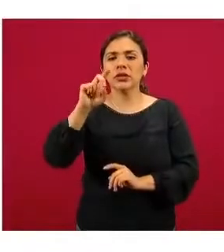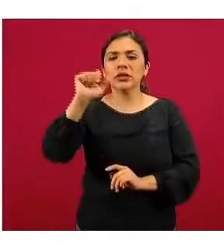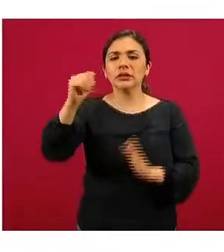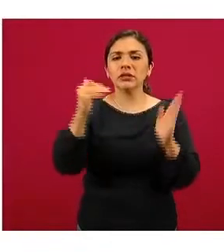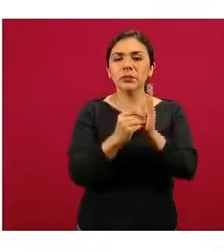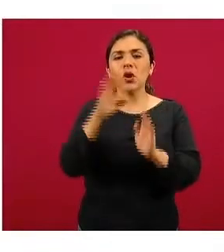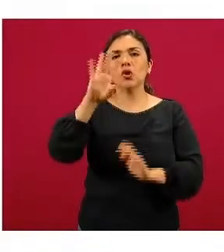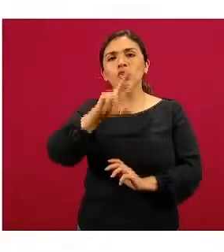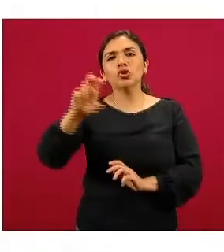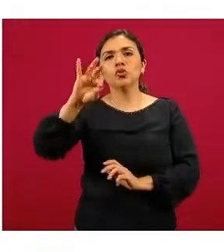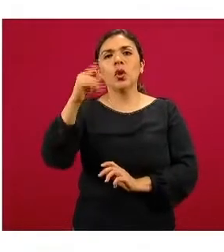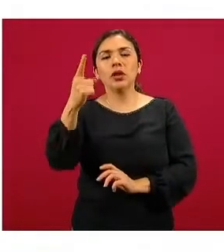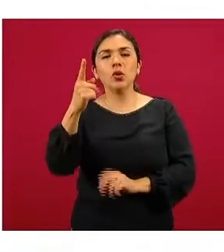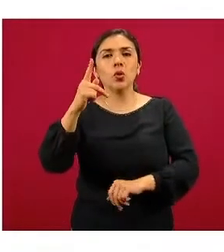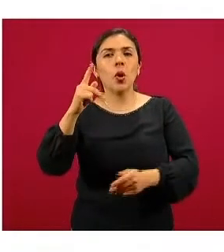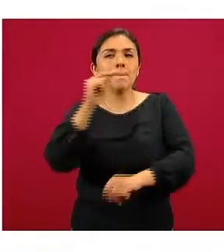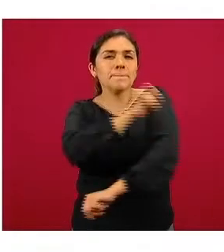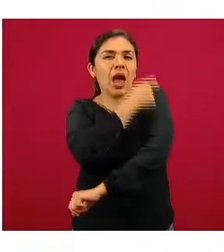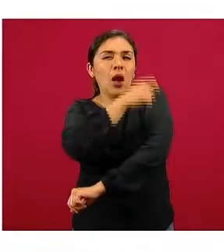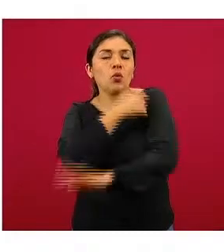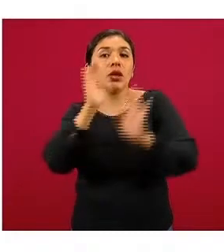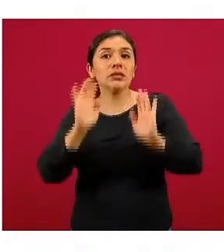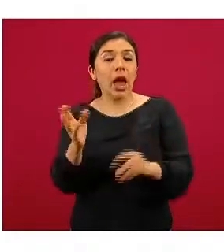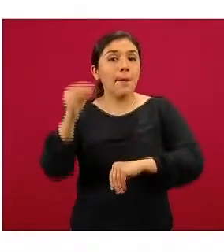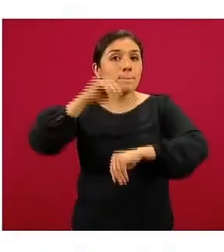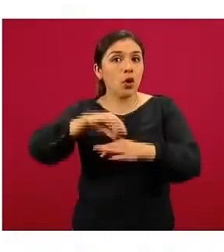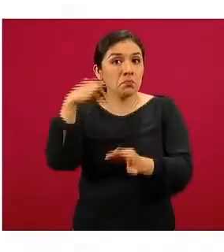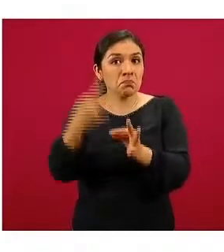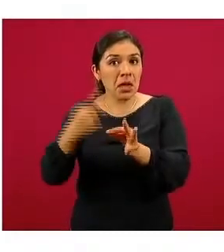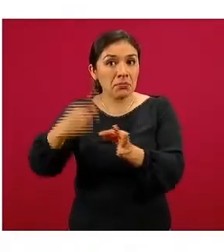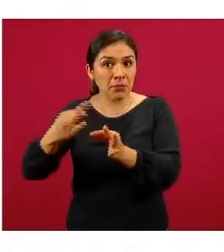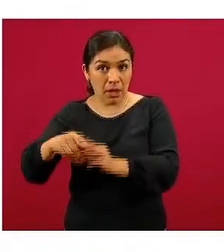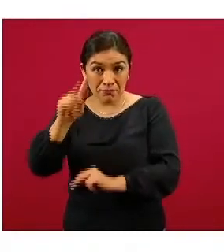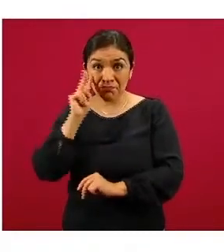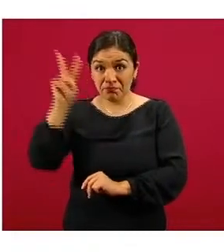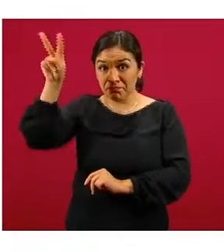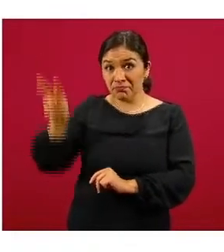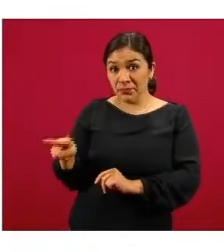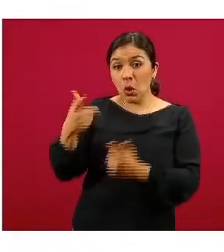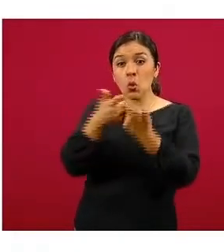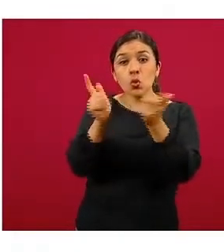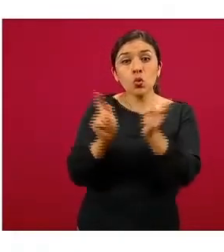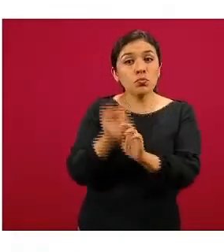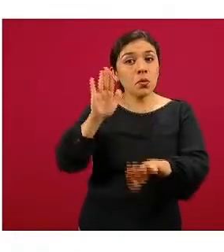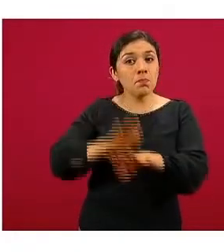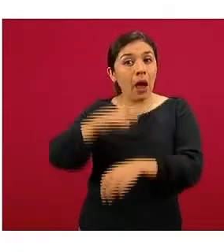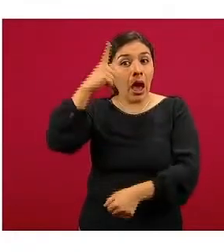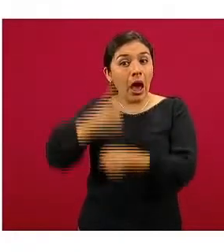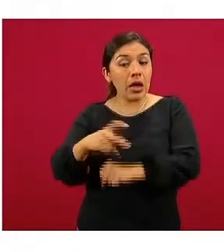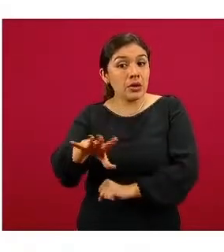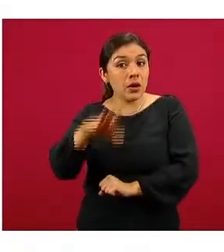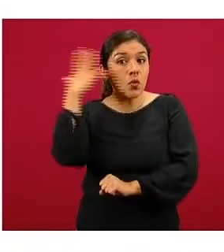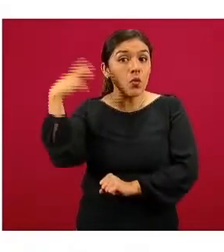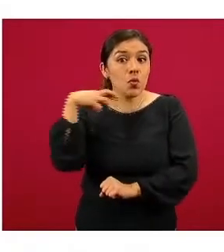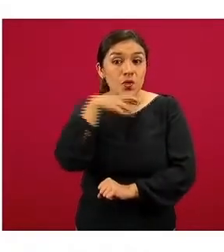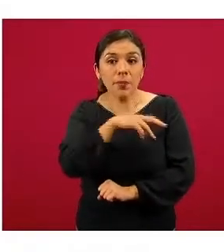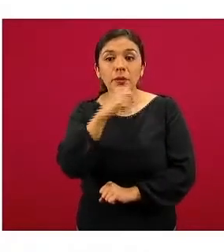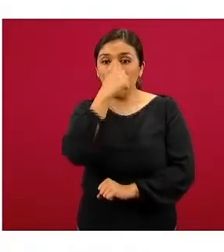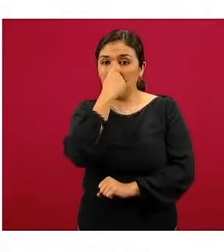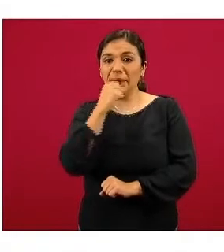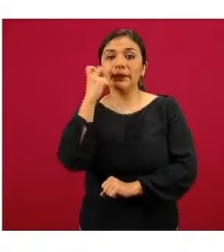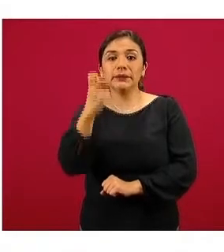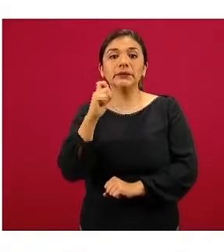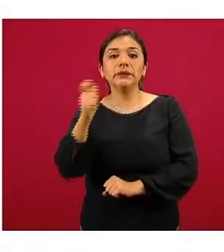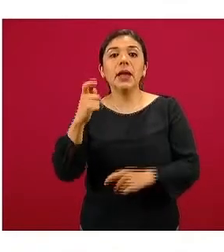1.436.841 dosis son las que se han colocado hasta el momento. Como ustedes pueden ver, el grupo que más avance ha tenido es precisamente